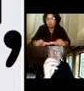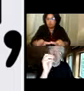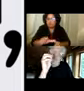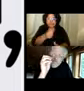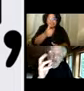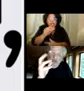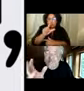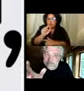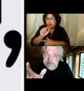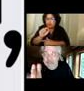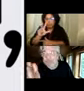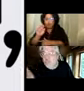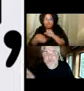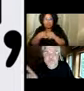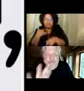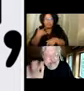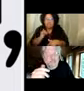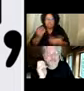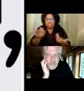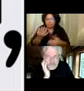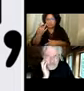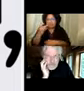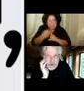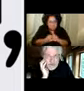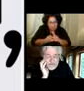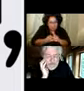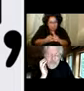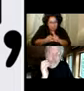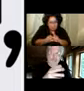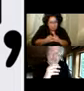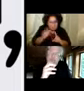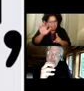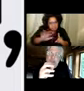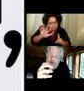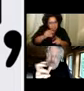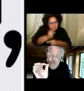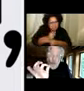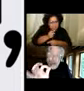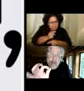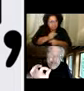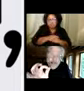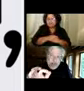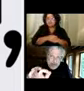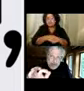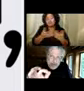mí ya siente como ha pasado una década, décadas. Pero no, no es el caso que han sido 18 meses, algo así.